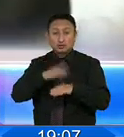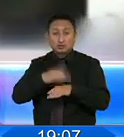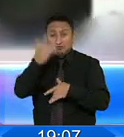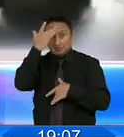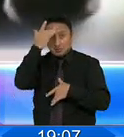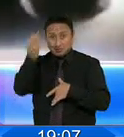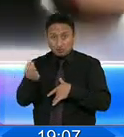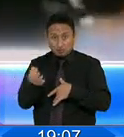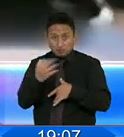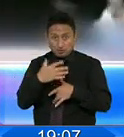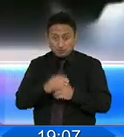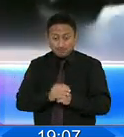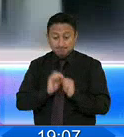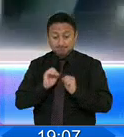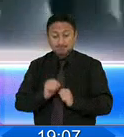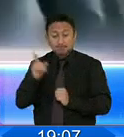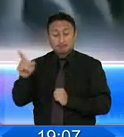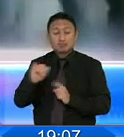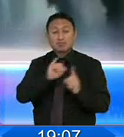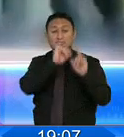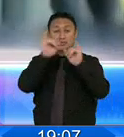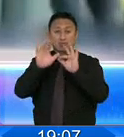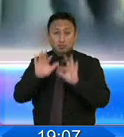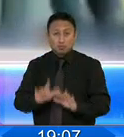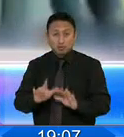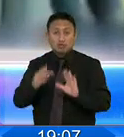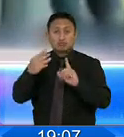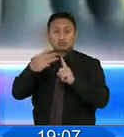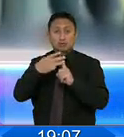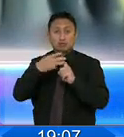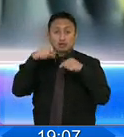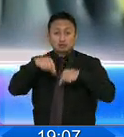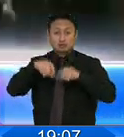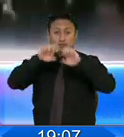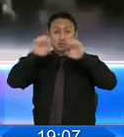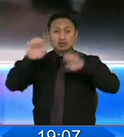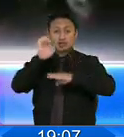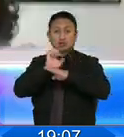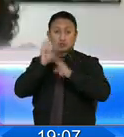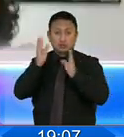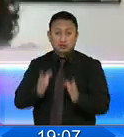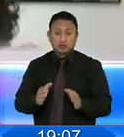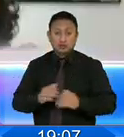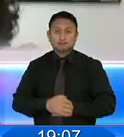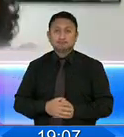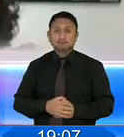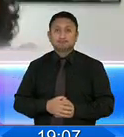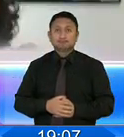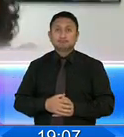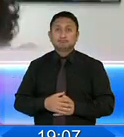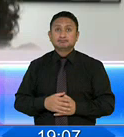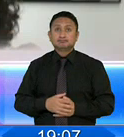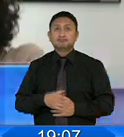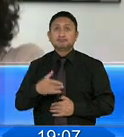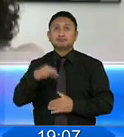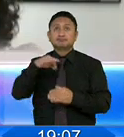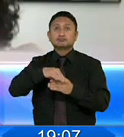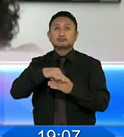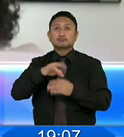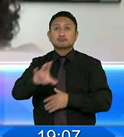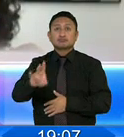También informó que el sistema telemático fue desarrollado por una empresa ecuatoriana. En las elecciones, el 7 de febrero, va a